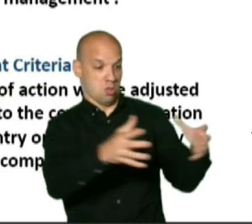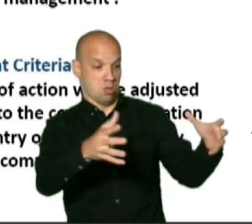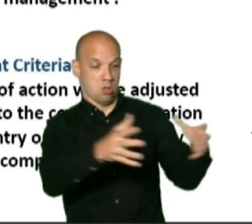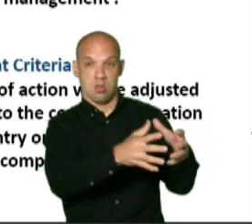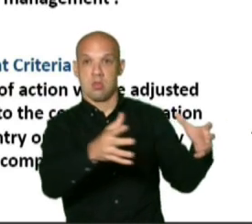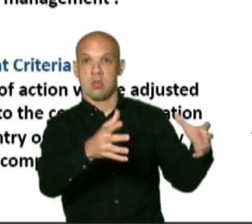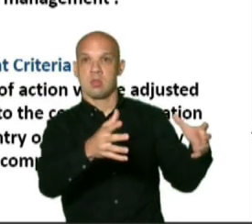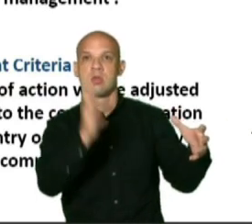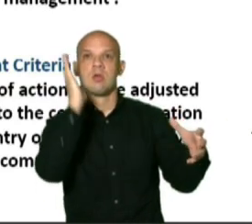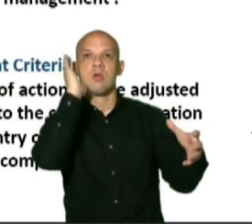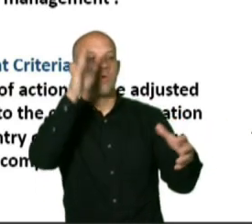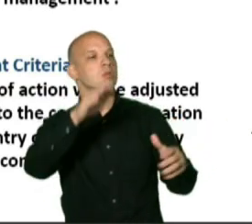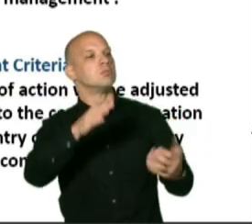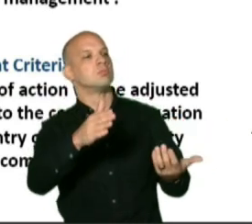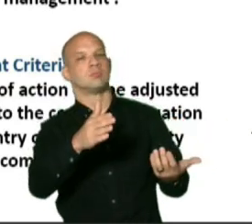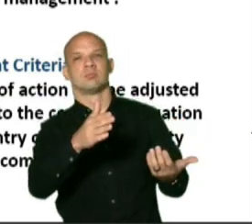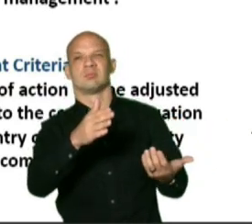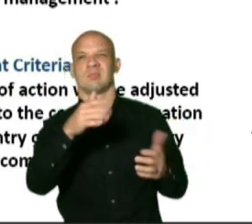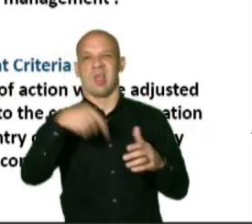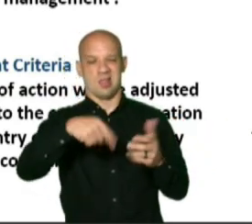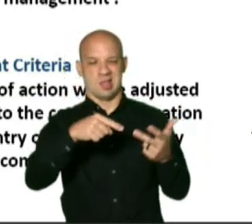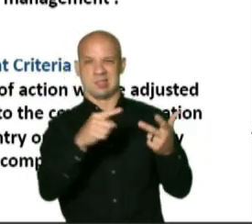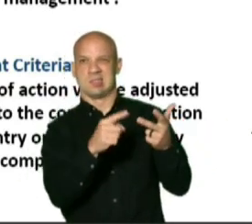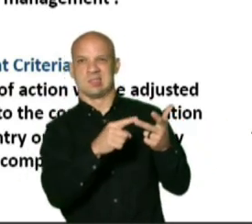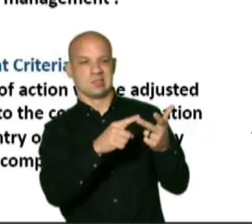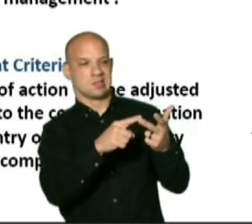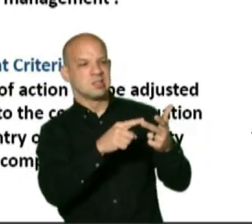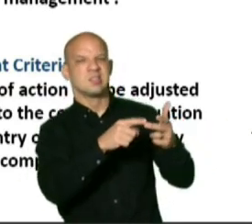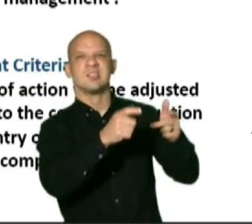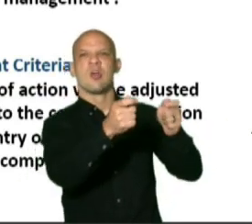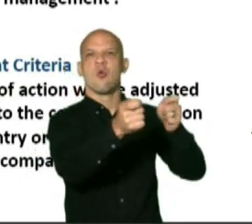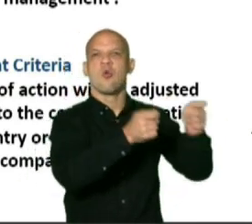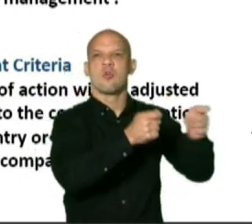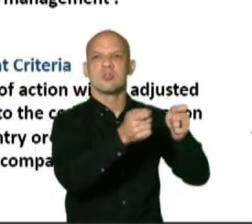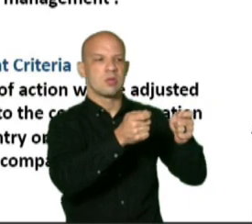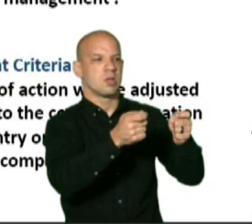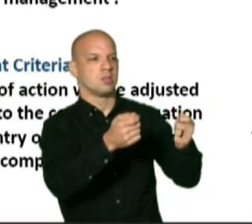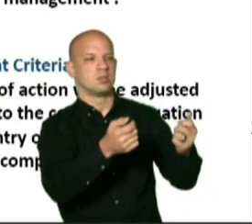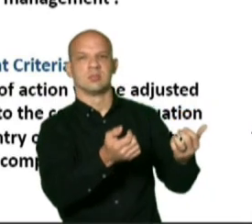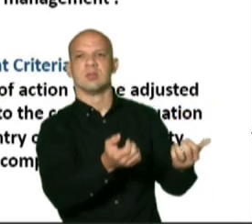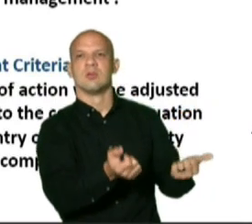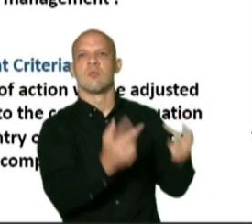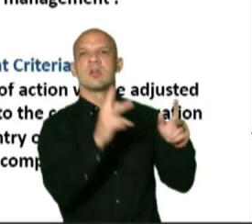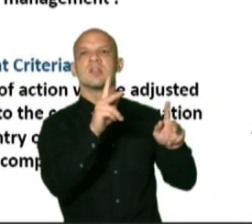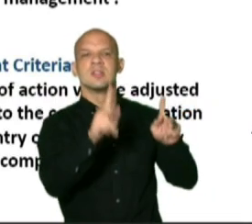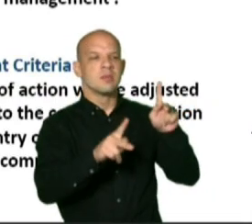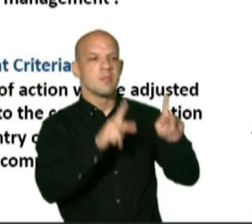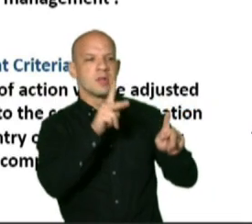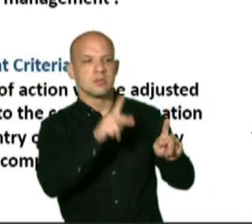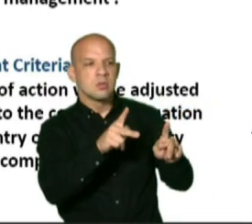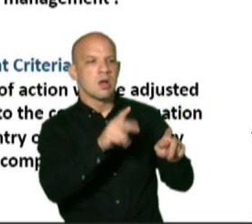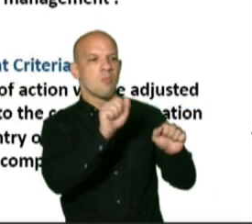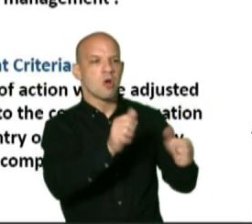qué establecimientos van a ser regidos por esta nueva sistema de autovigilancia, y